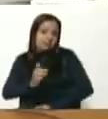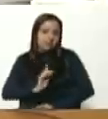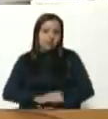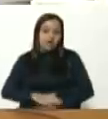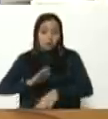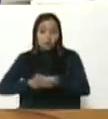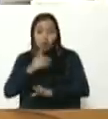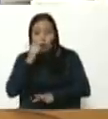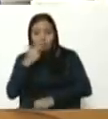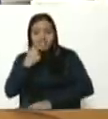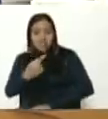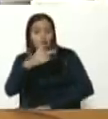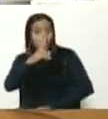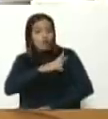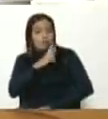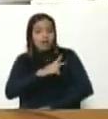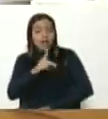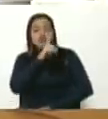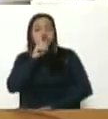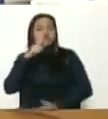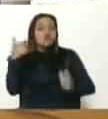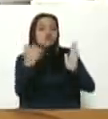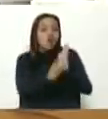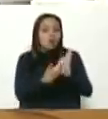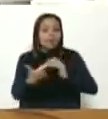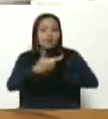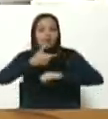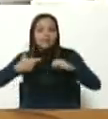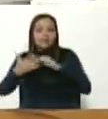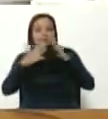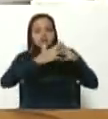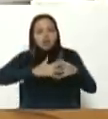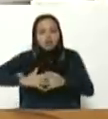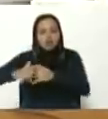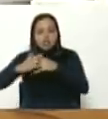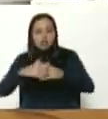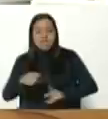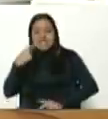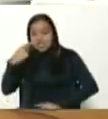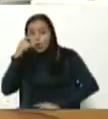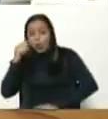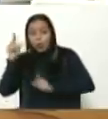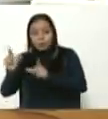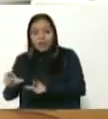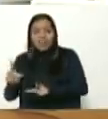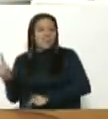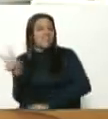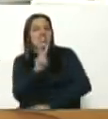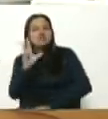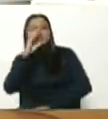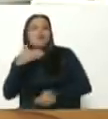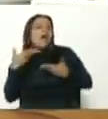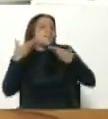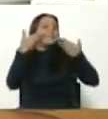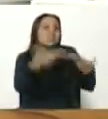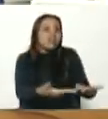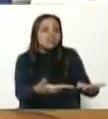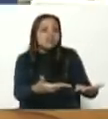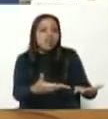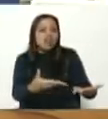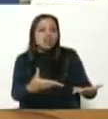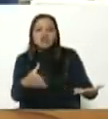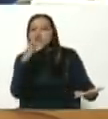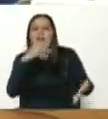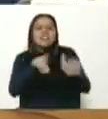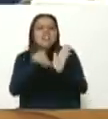declaró oficialmente a nombre del gobierno de Estados Unidos que Venezuela no le iban a donar, no tenía